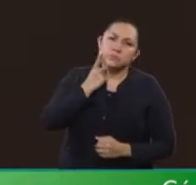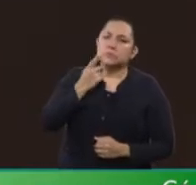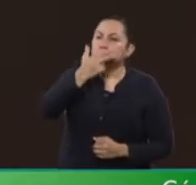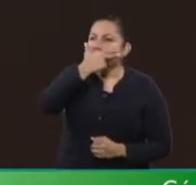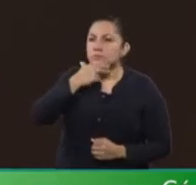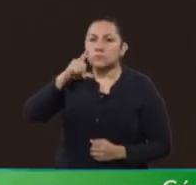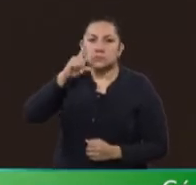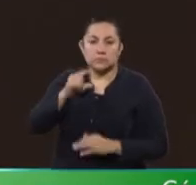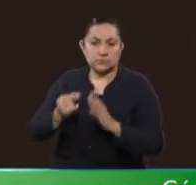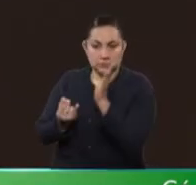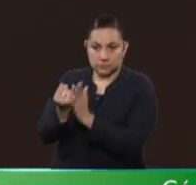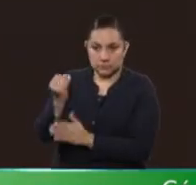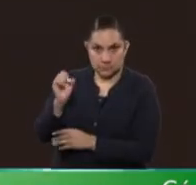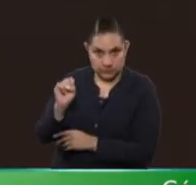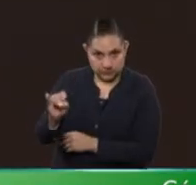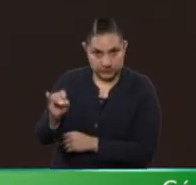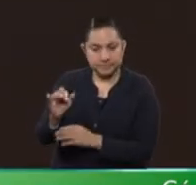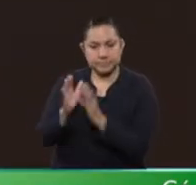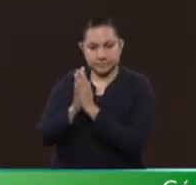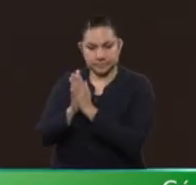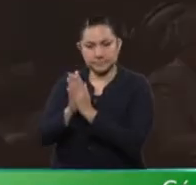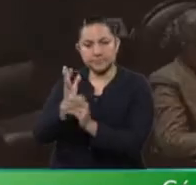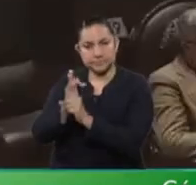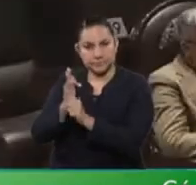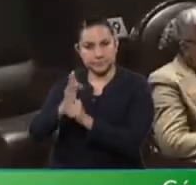la afirmativa sírvanse